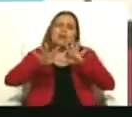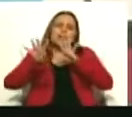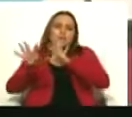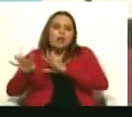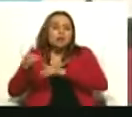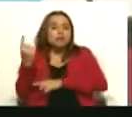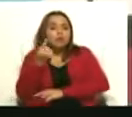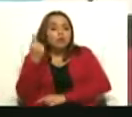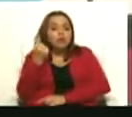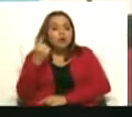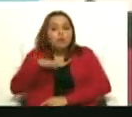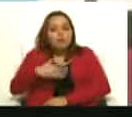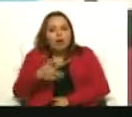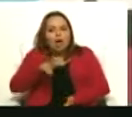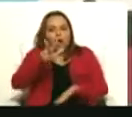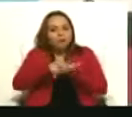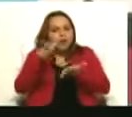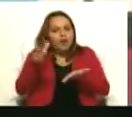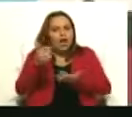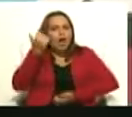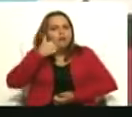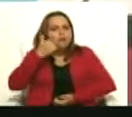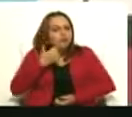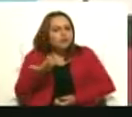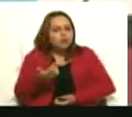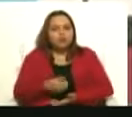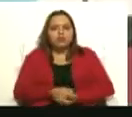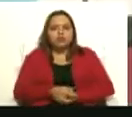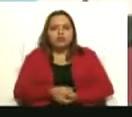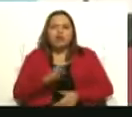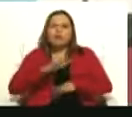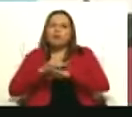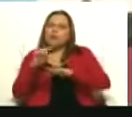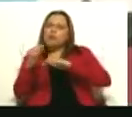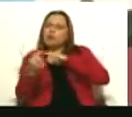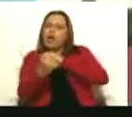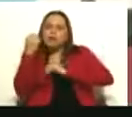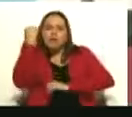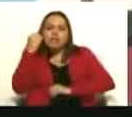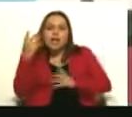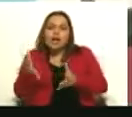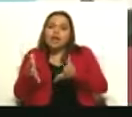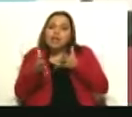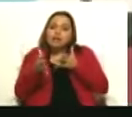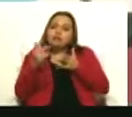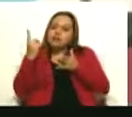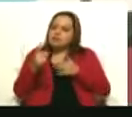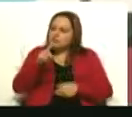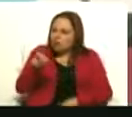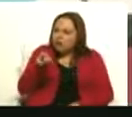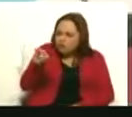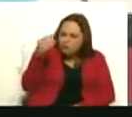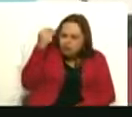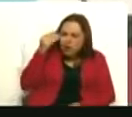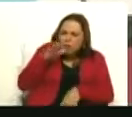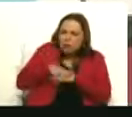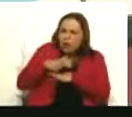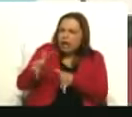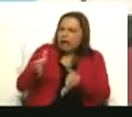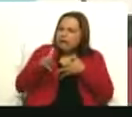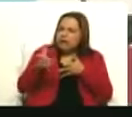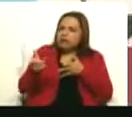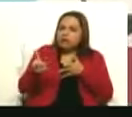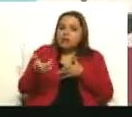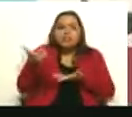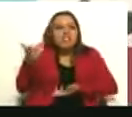1899. ¿Para qué? Para validar un fraude. ¿Por qué Guyana cree que va a ganar ese caso? Habría que preguntárselo. ¿Qué saben